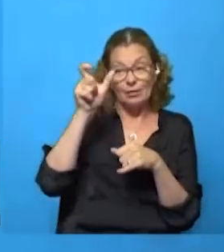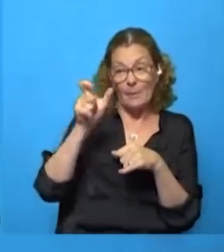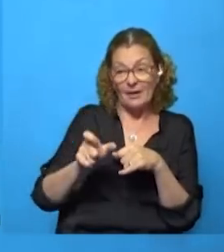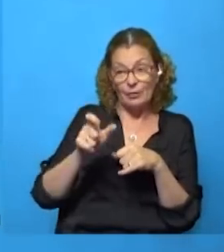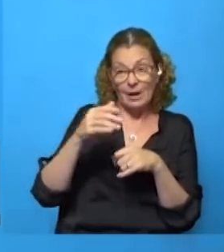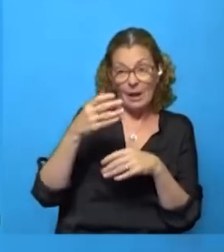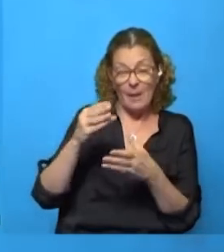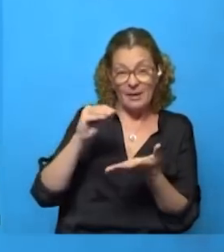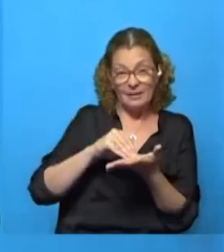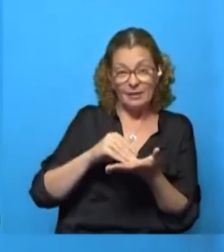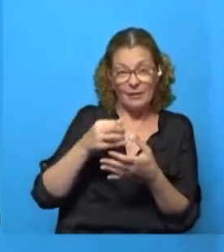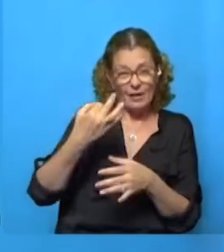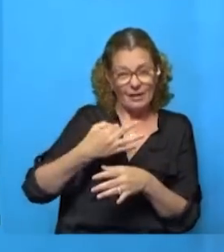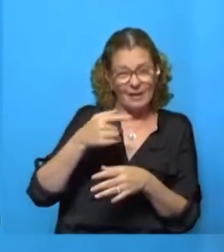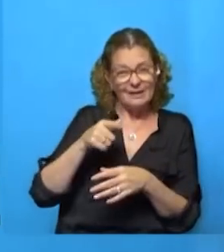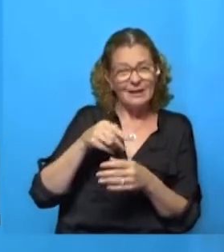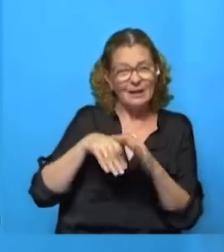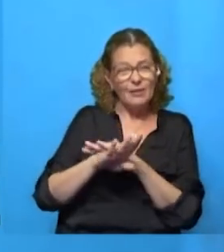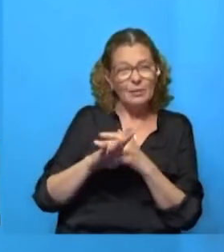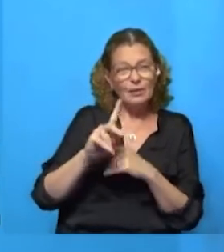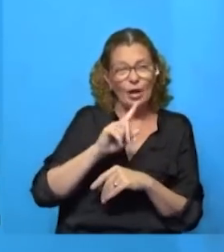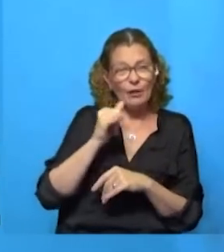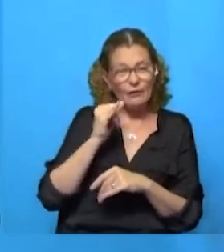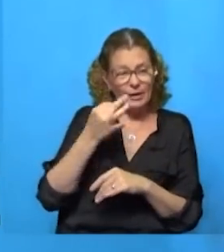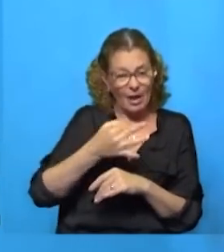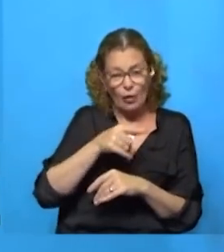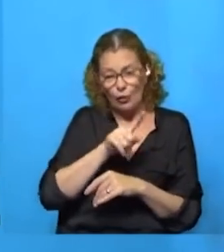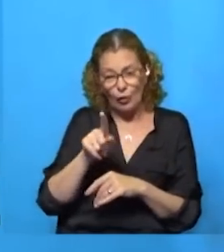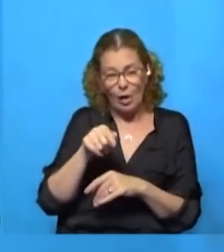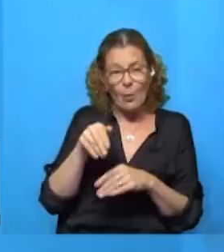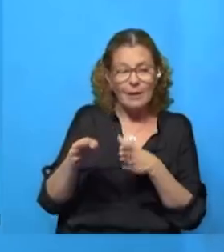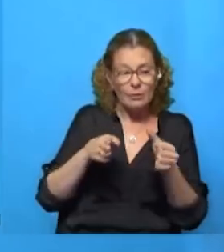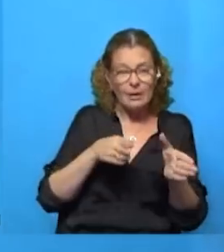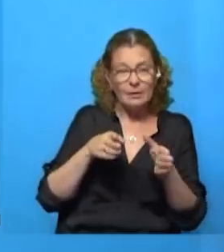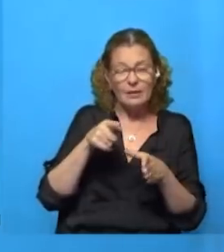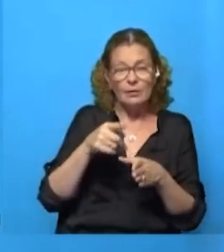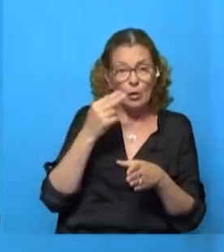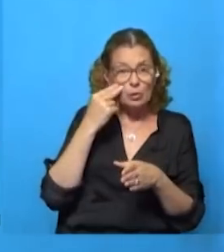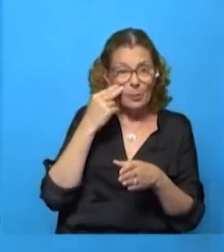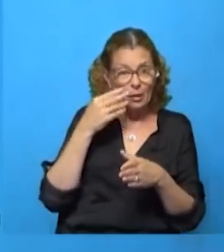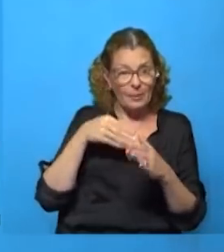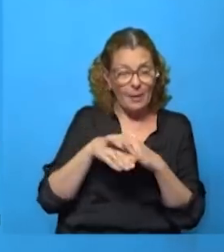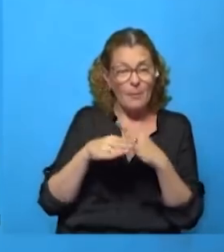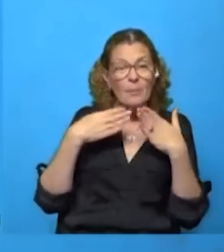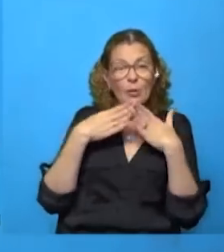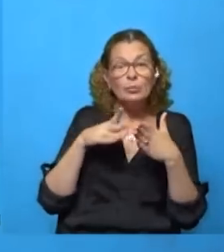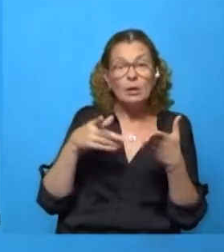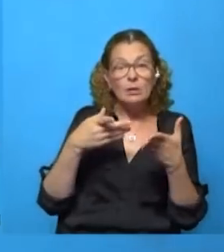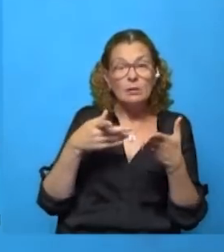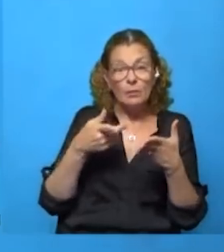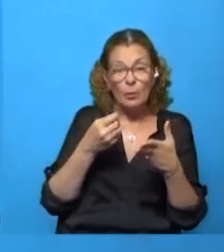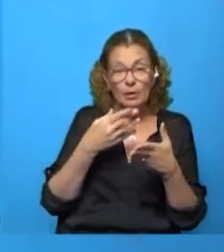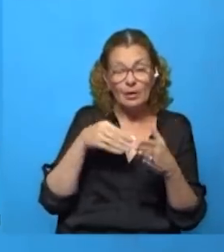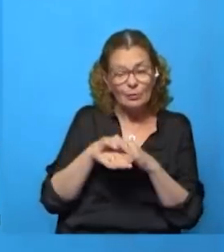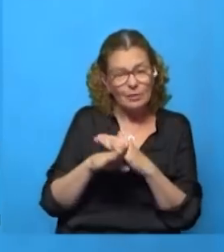aparecen de que realmente tenía acceso y que no no porque es otra de las preguntas que hay no decir